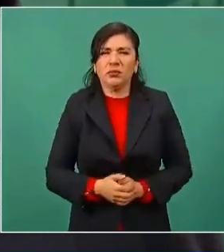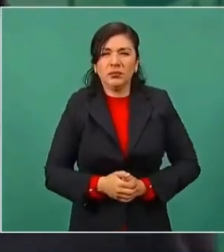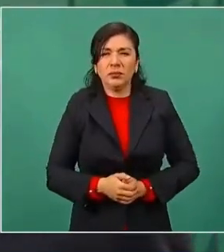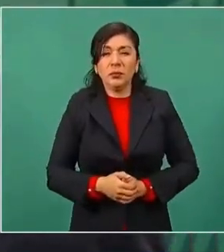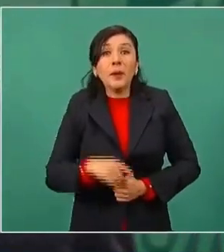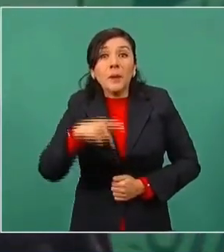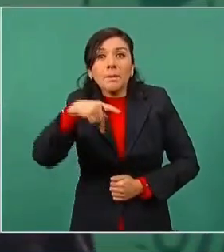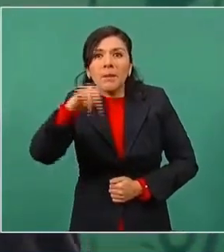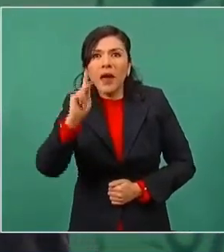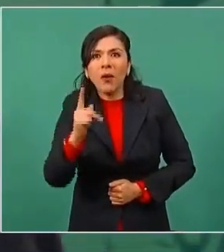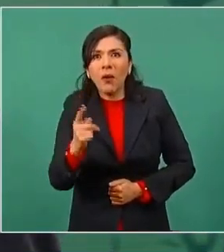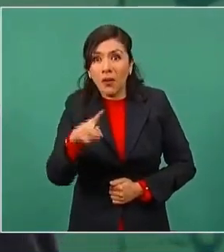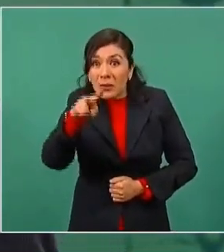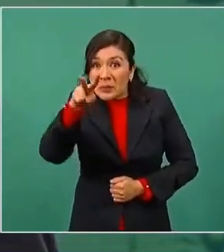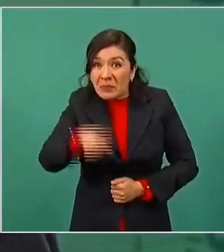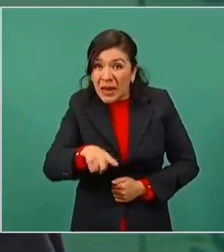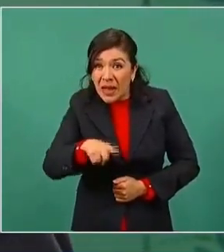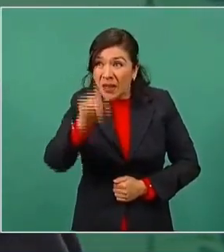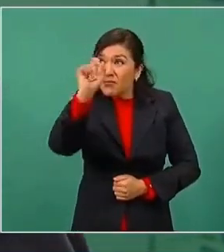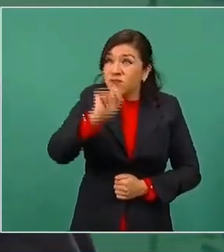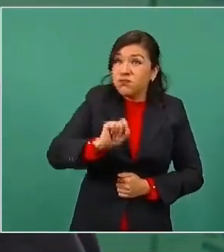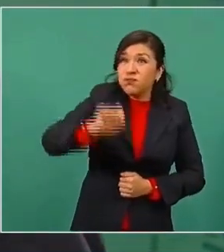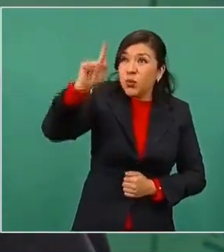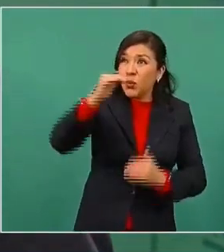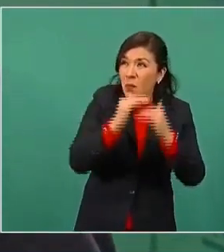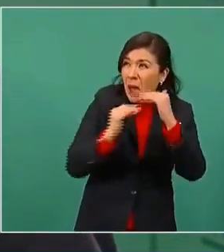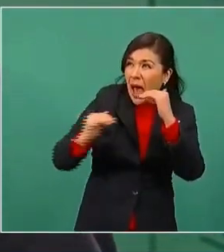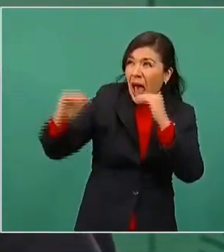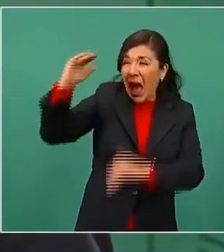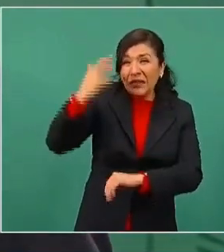grandes ladrones